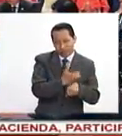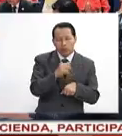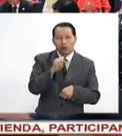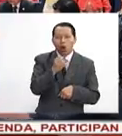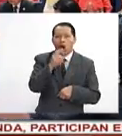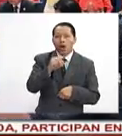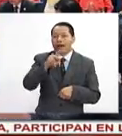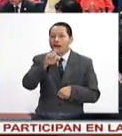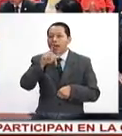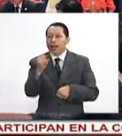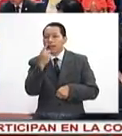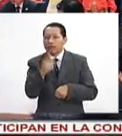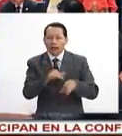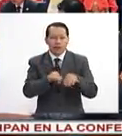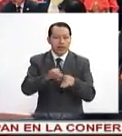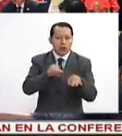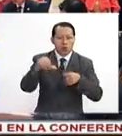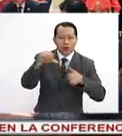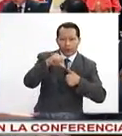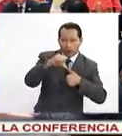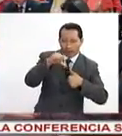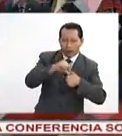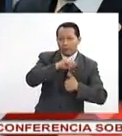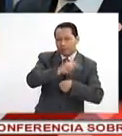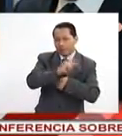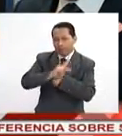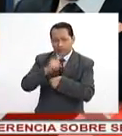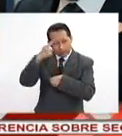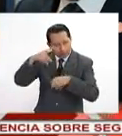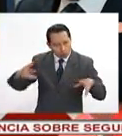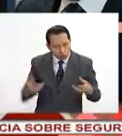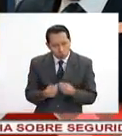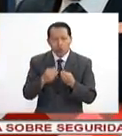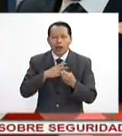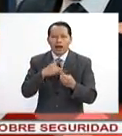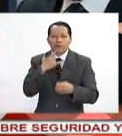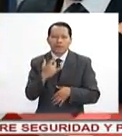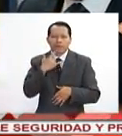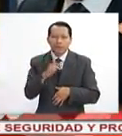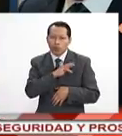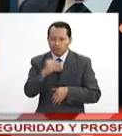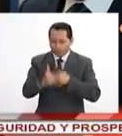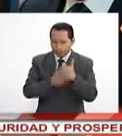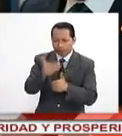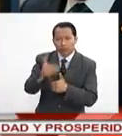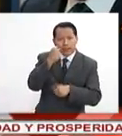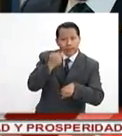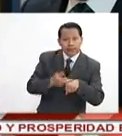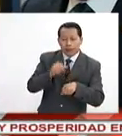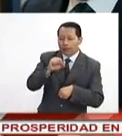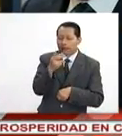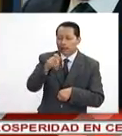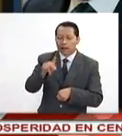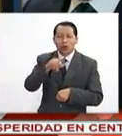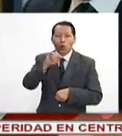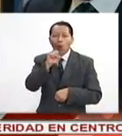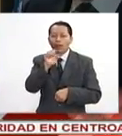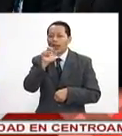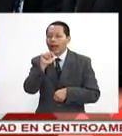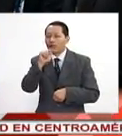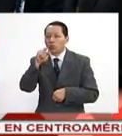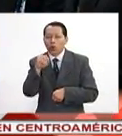es continuar trabajando con los países de Centroamérica para hacer frente a los retos comunes de la región. El secretario de Hacienda, José Antonio Meade, se reunió